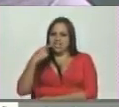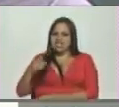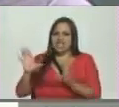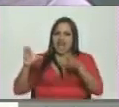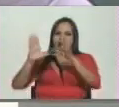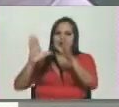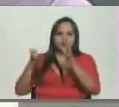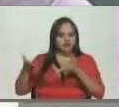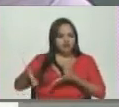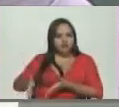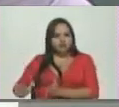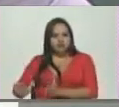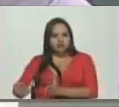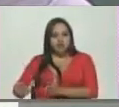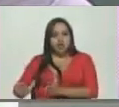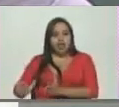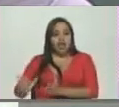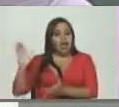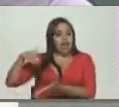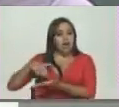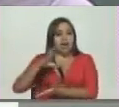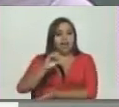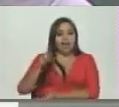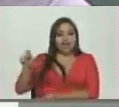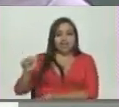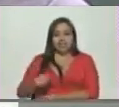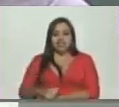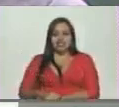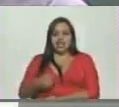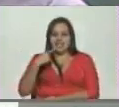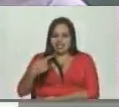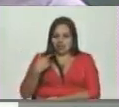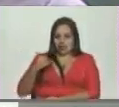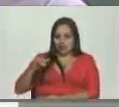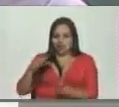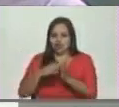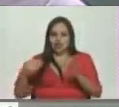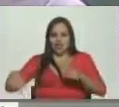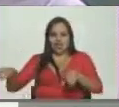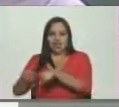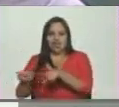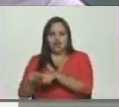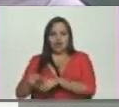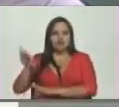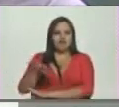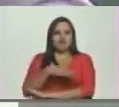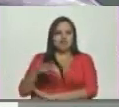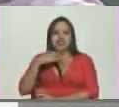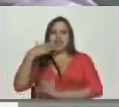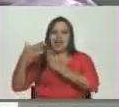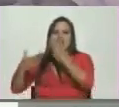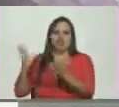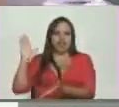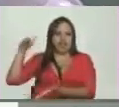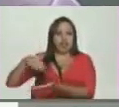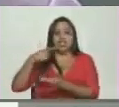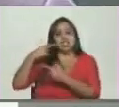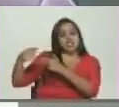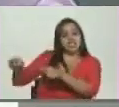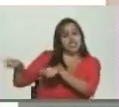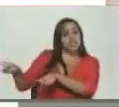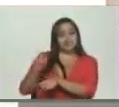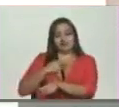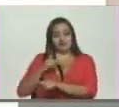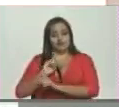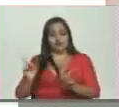Cata, ¿no? De los pájaros de Aragua. Dice que Francisco Pacheco es el imitador de los pájaros, del canto de los pájaros de Aragua. Pero eso lo dice él, no lo digo yo.